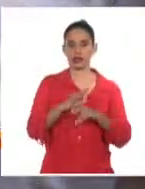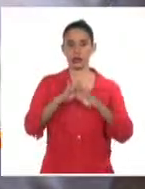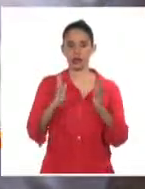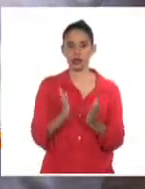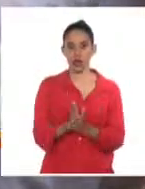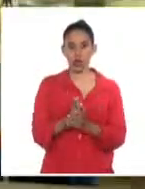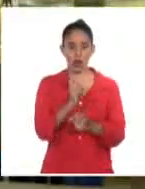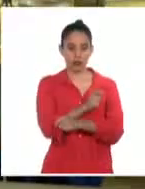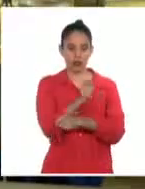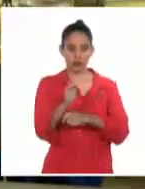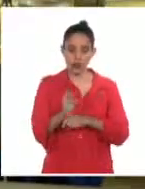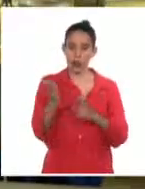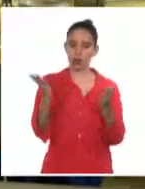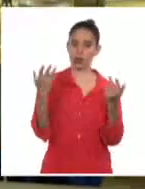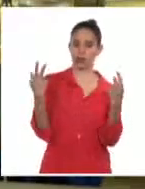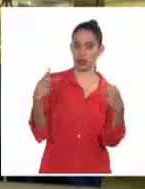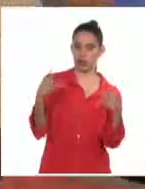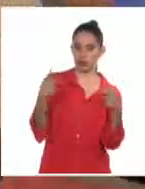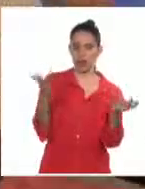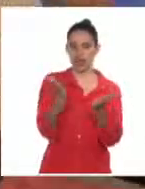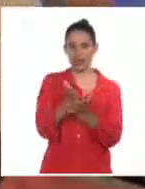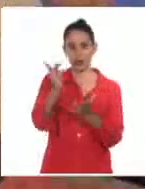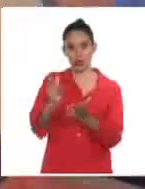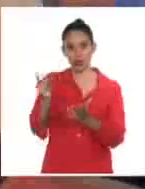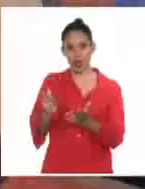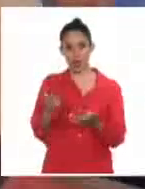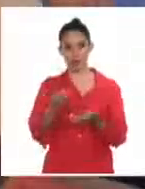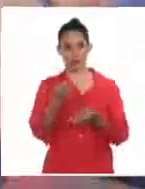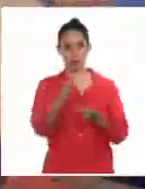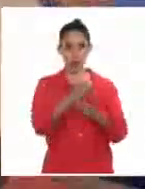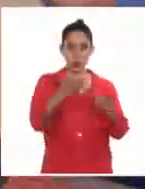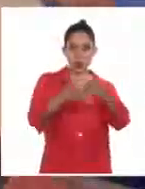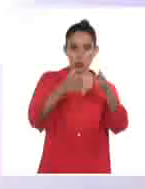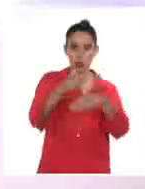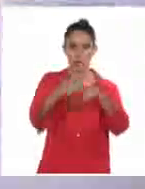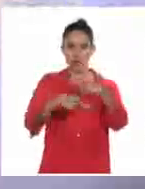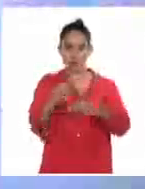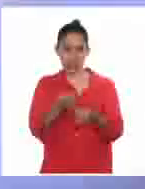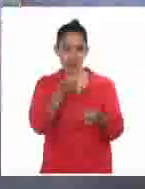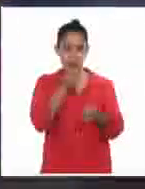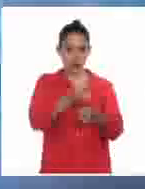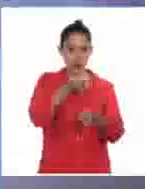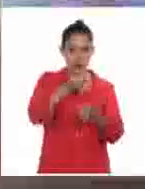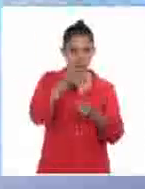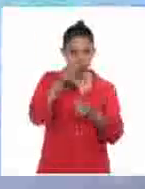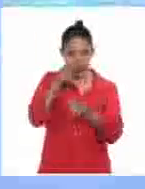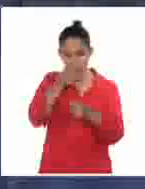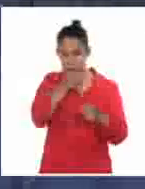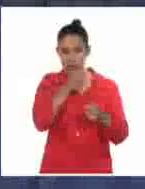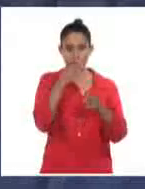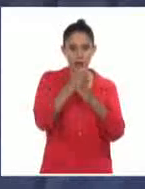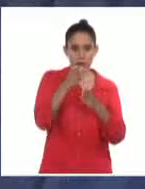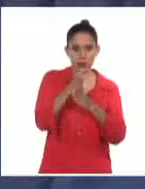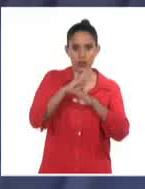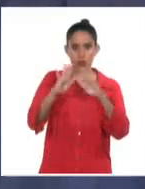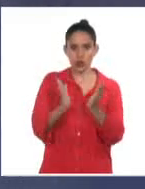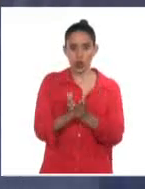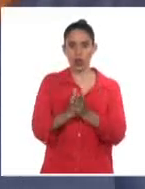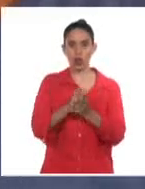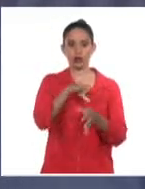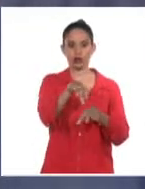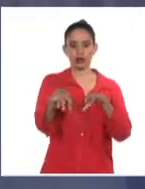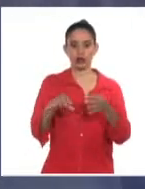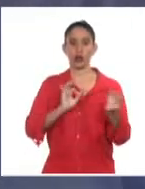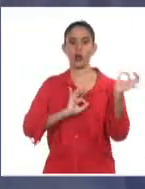nuestros estudiantes en varios de estos inmuebles. Durante años trabajando aquí en el área de la protección del conservador